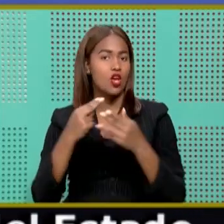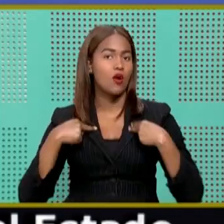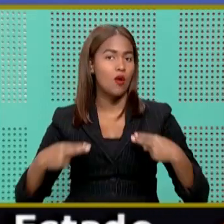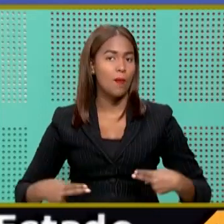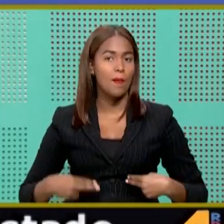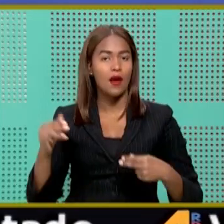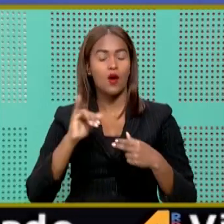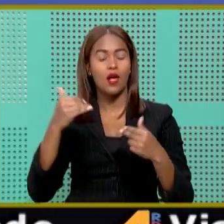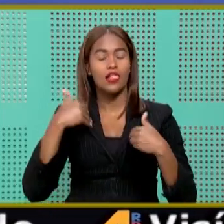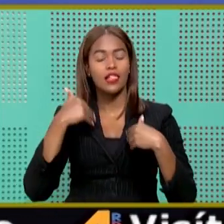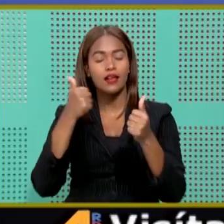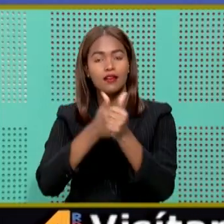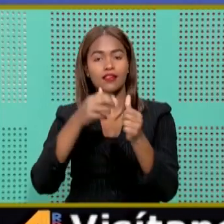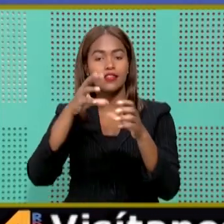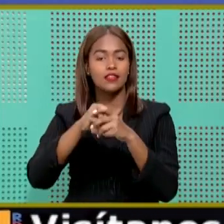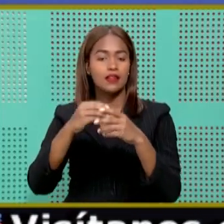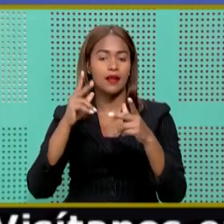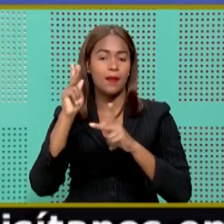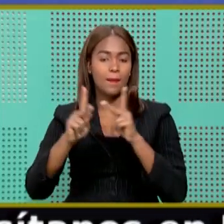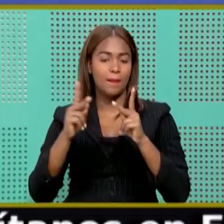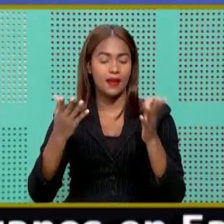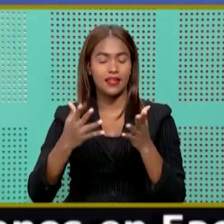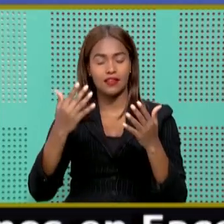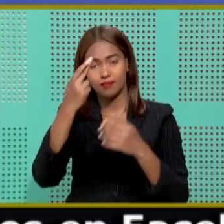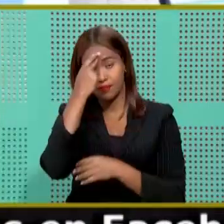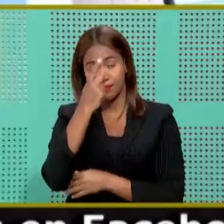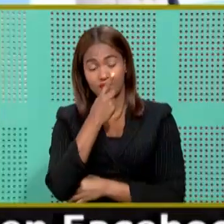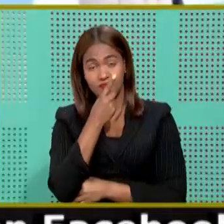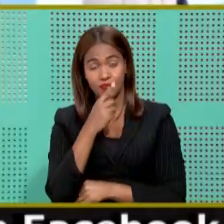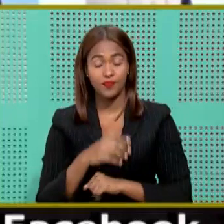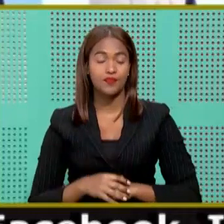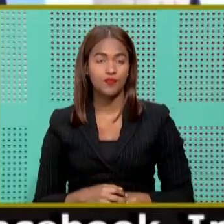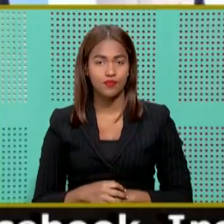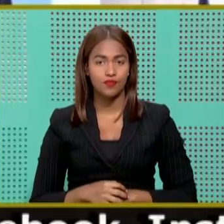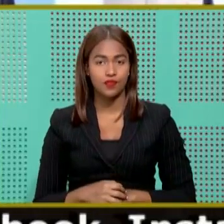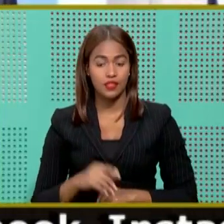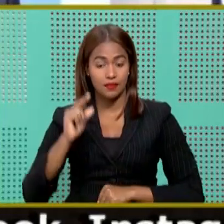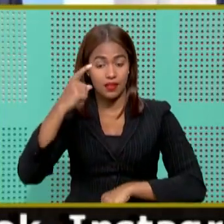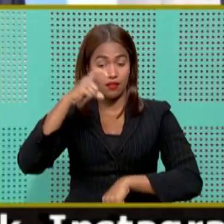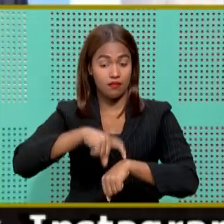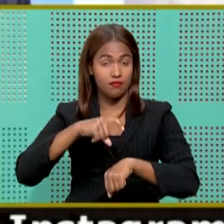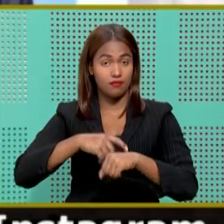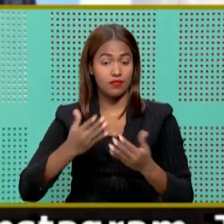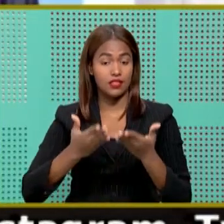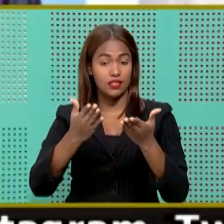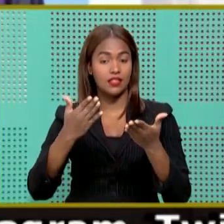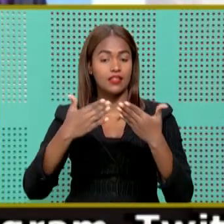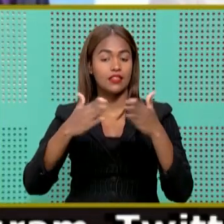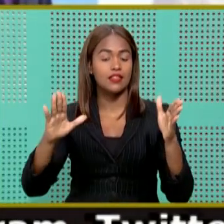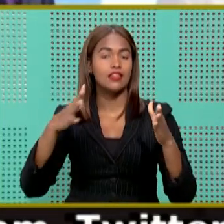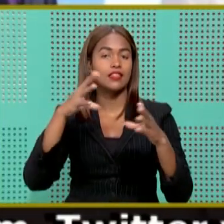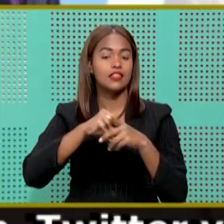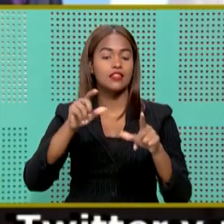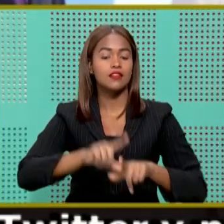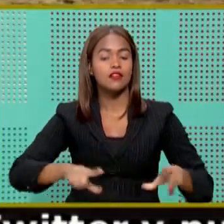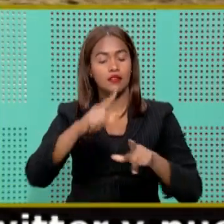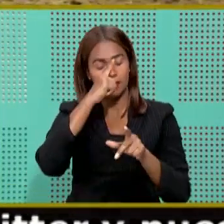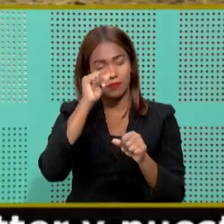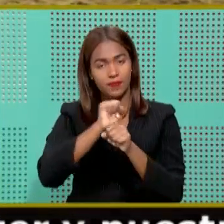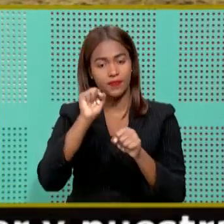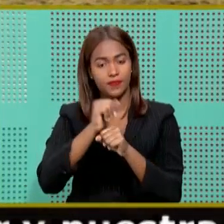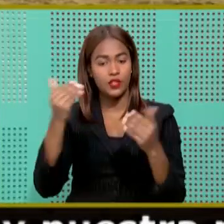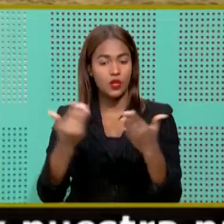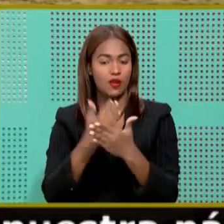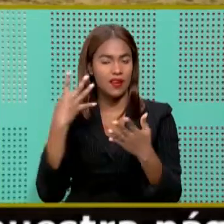el progreso que caracterizan a nuestra querida República Dominicana. En esta primera fase entraron en operación las áreas operativas del